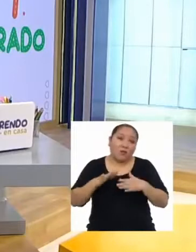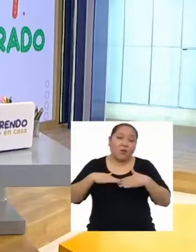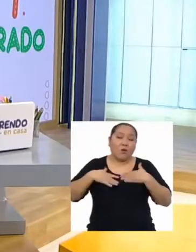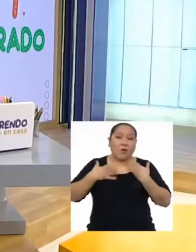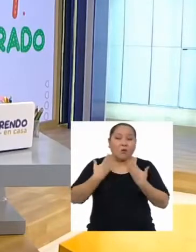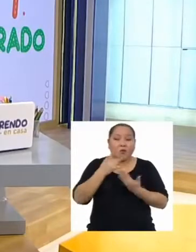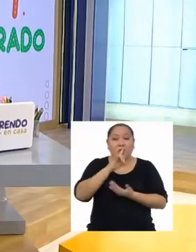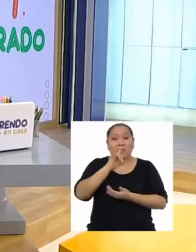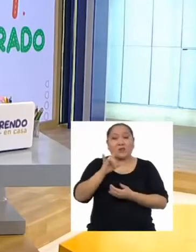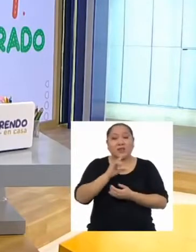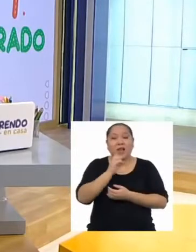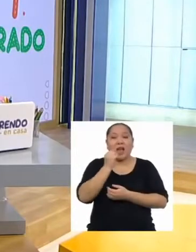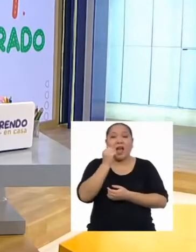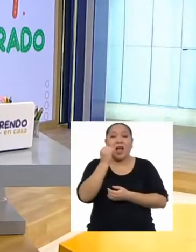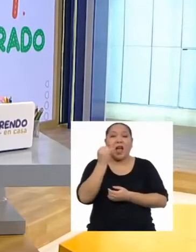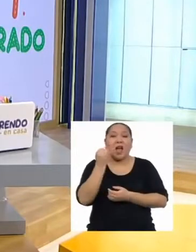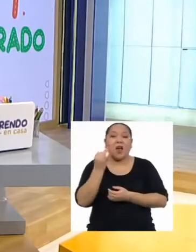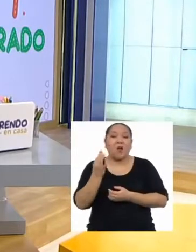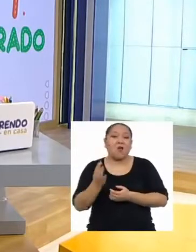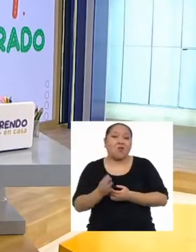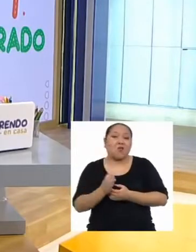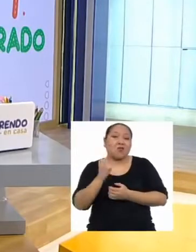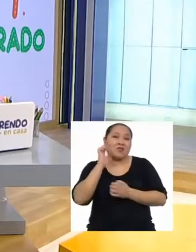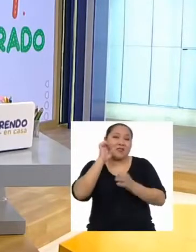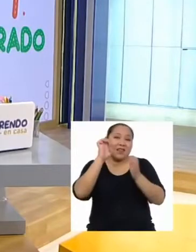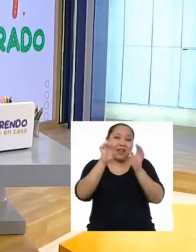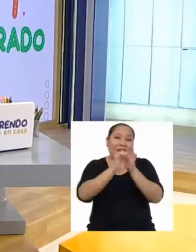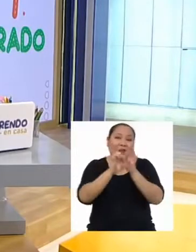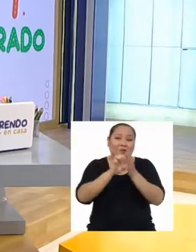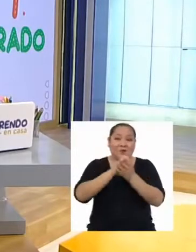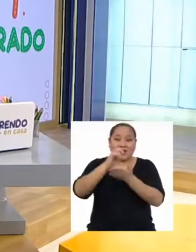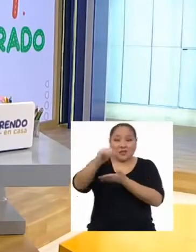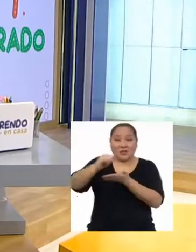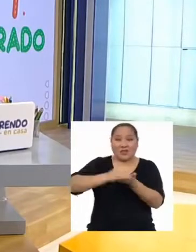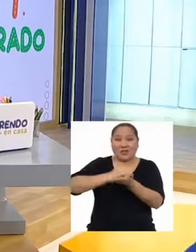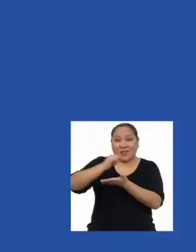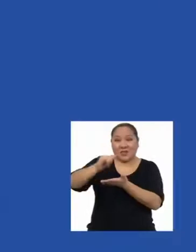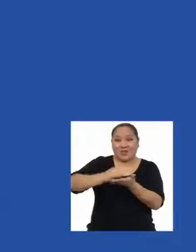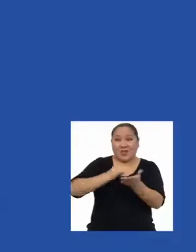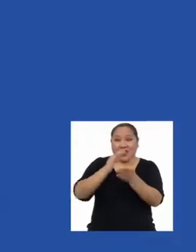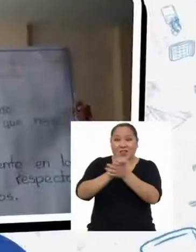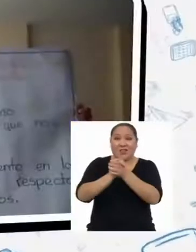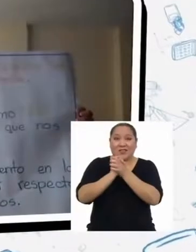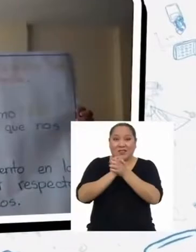los acuerdos que nos han enviado nuestras amigas y amigos.